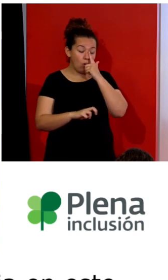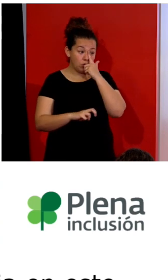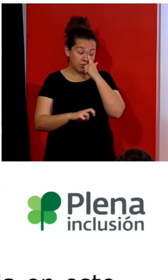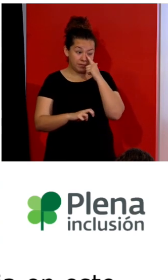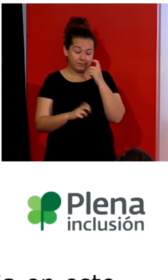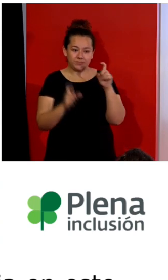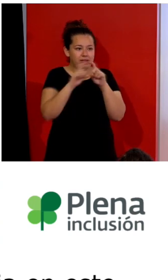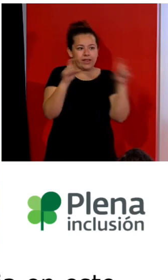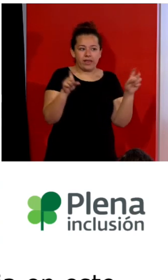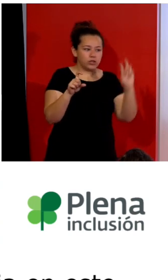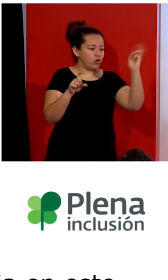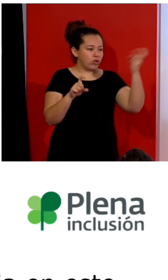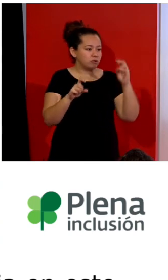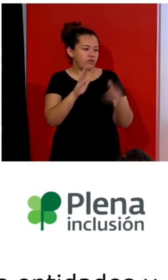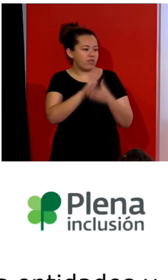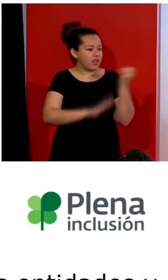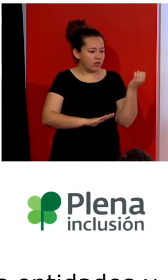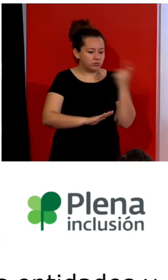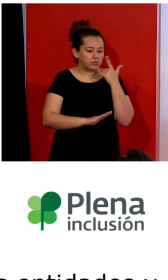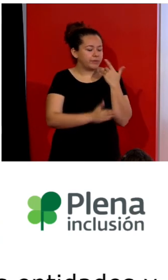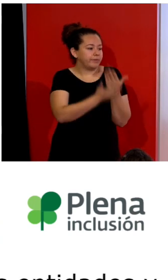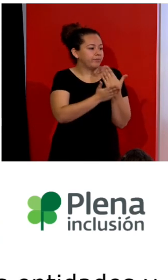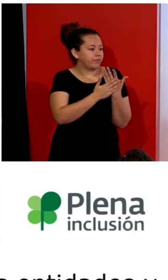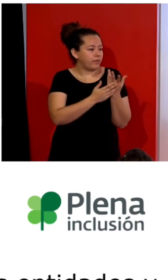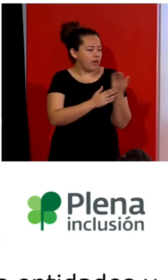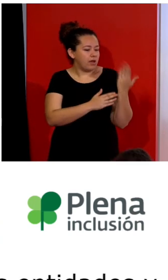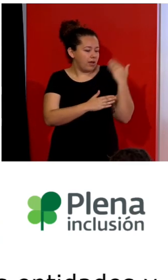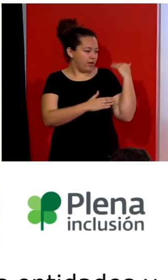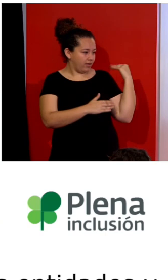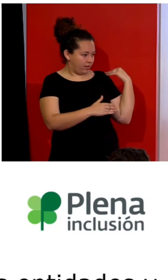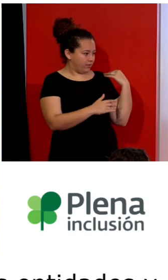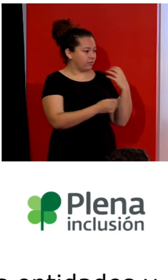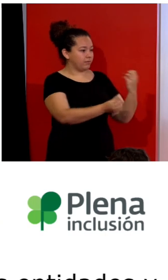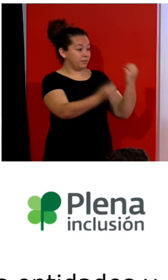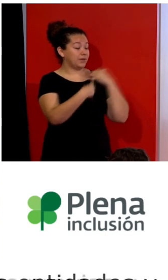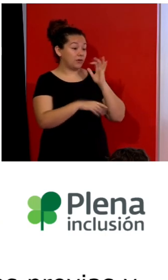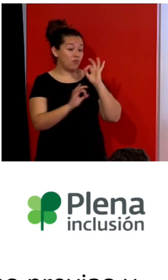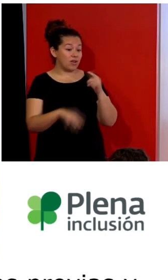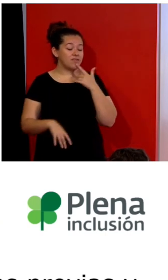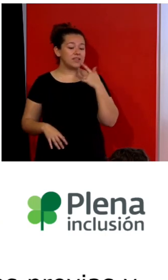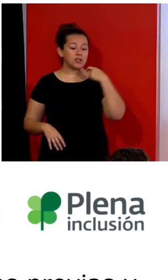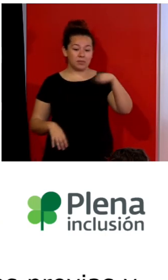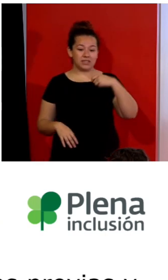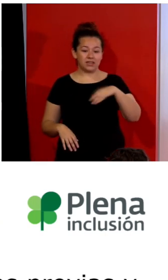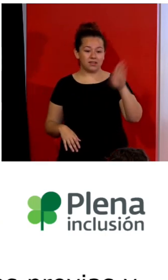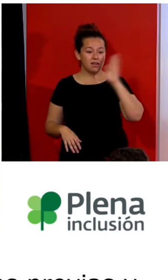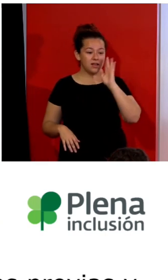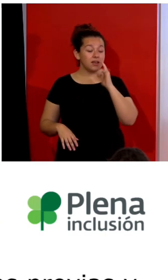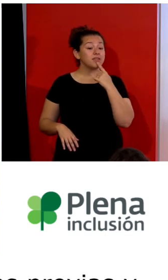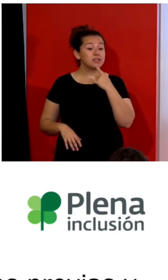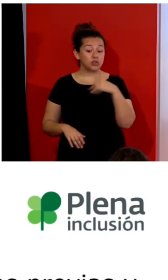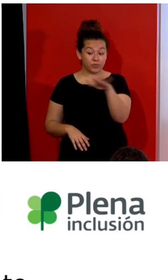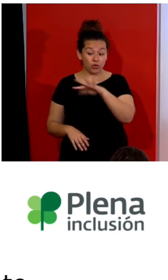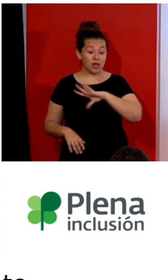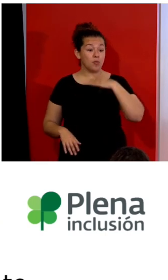en nuestras entidades y en nuestras federaciones experiencias previas y, como bien ha dicho nuestro presidente anteriormente, la región de Murcia, a través